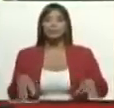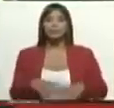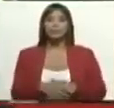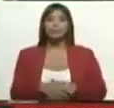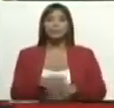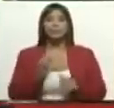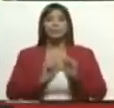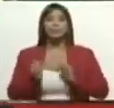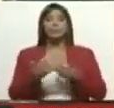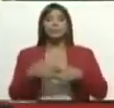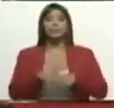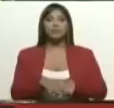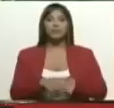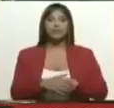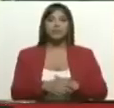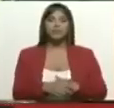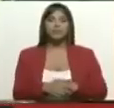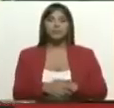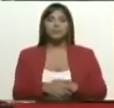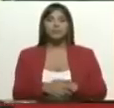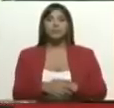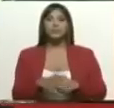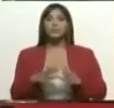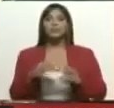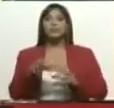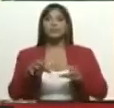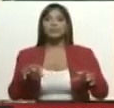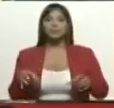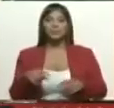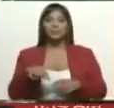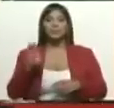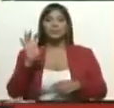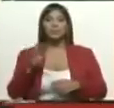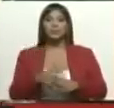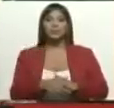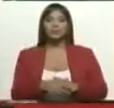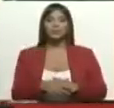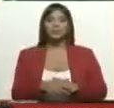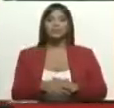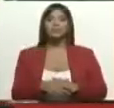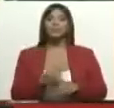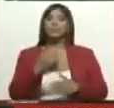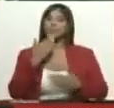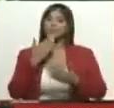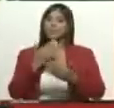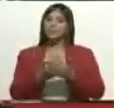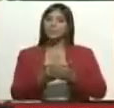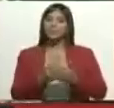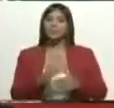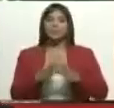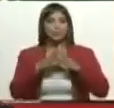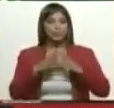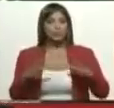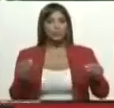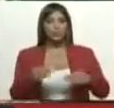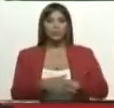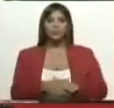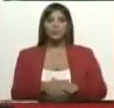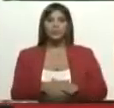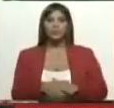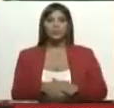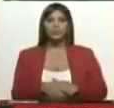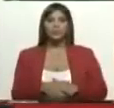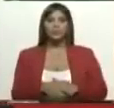de defensa integral a lo largo y ancho de toda la patria. Vaya mi gratitud a todos,